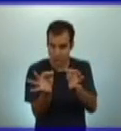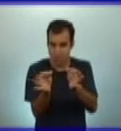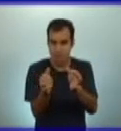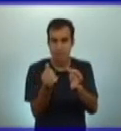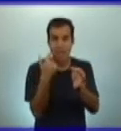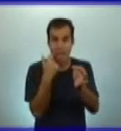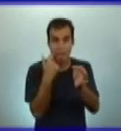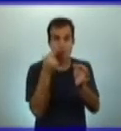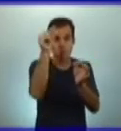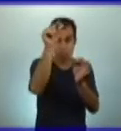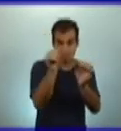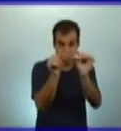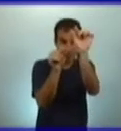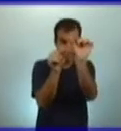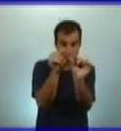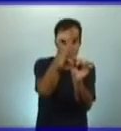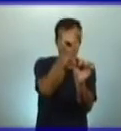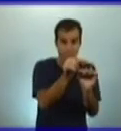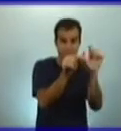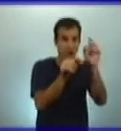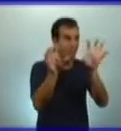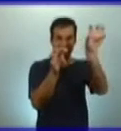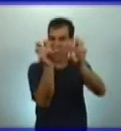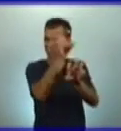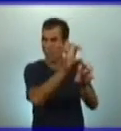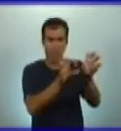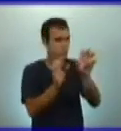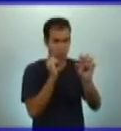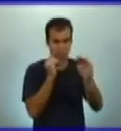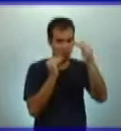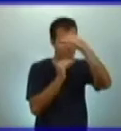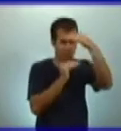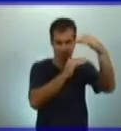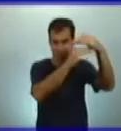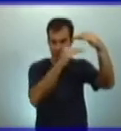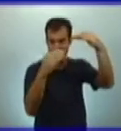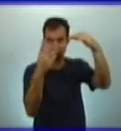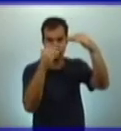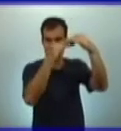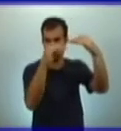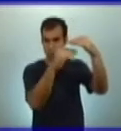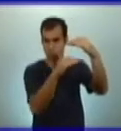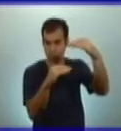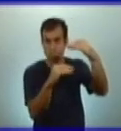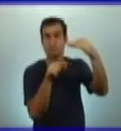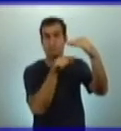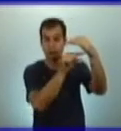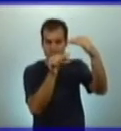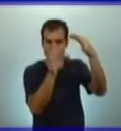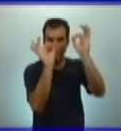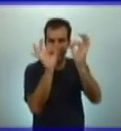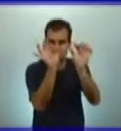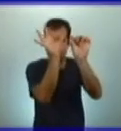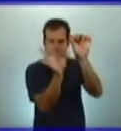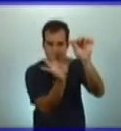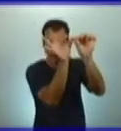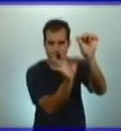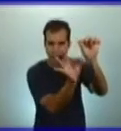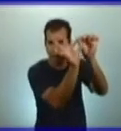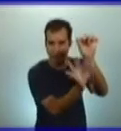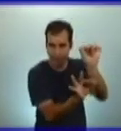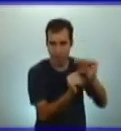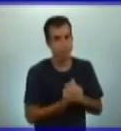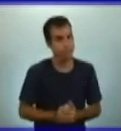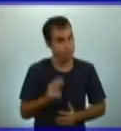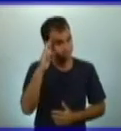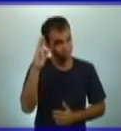de las unidades, las decenas, las centenas y así sucesivamente hasta la decena de millar,